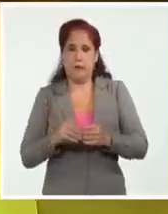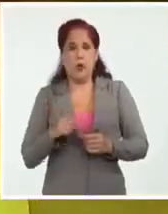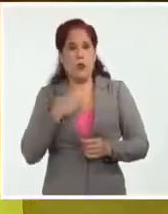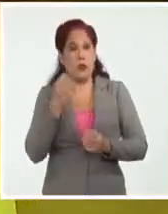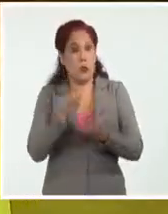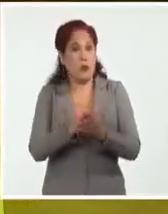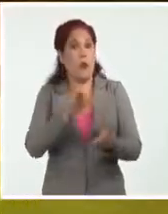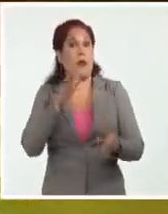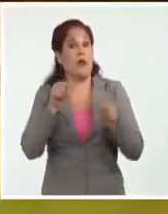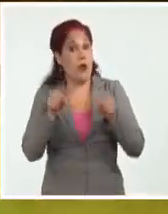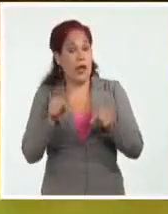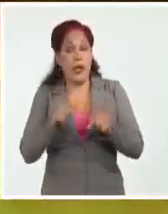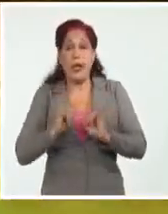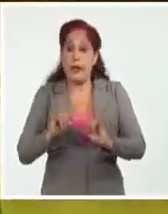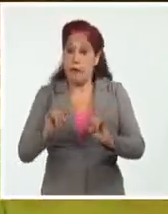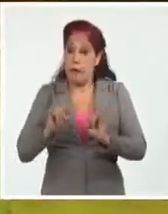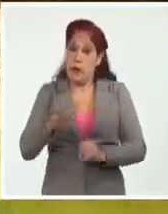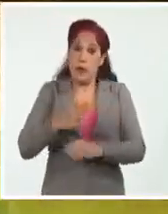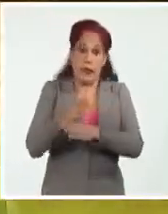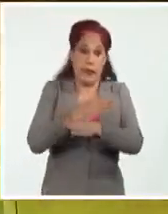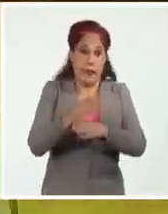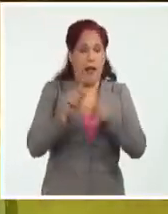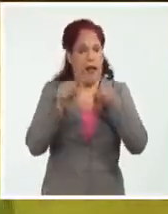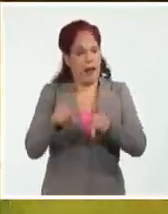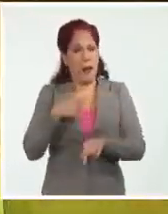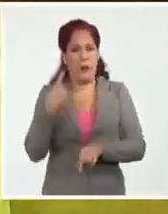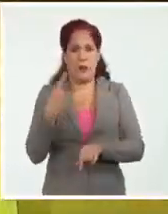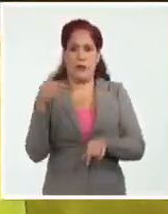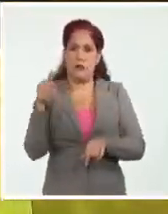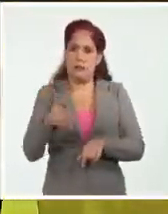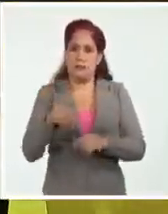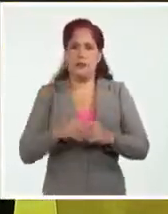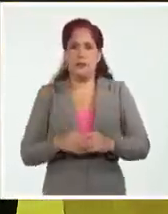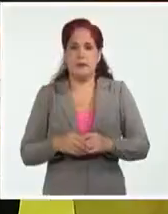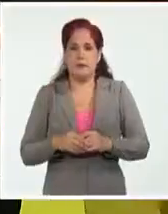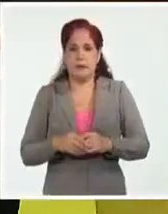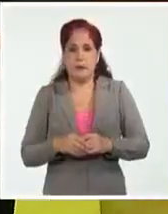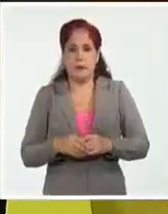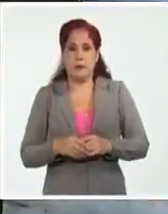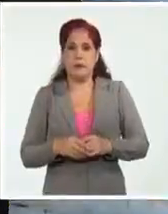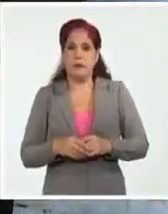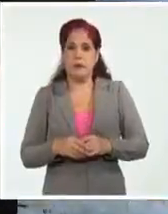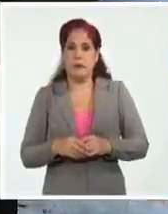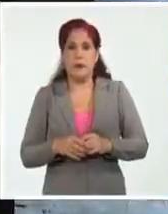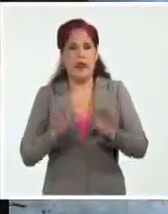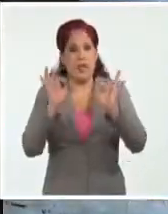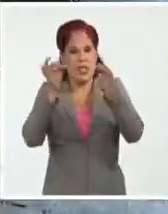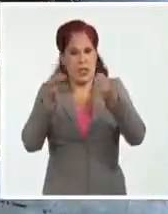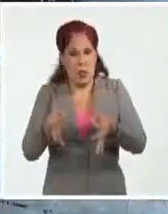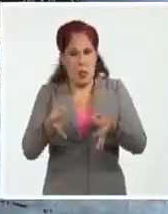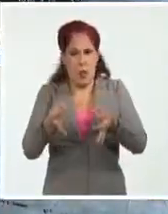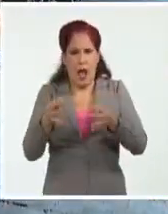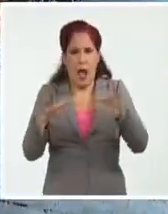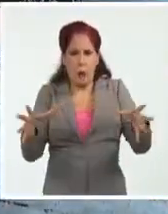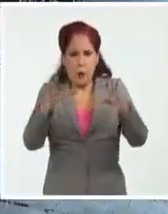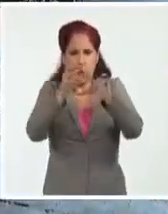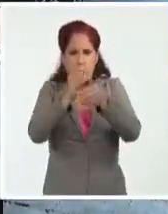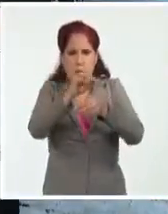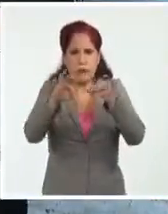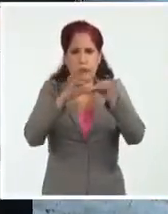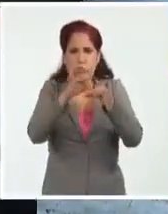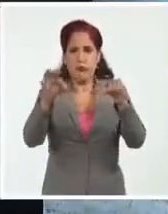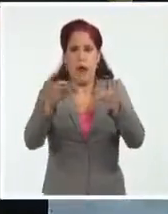Prometido que estaríamos con toda la información y bueno, aquí estamos. Miren, de manera muy segura, bien empaquetada, se recibe